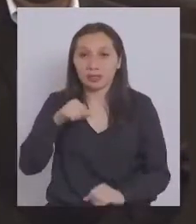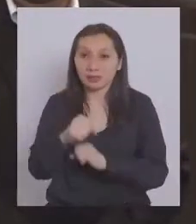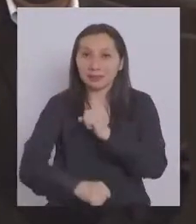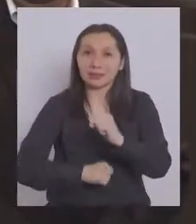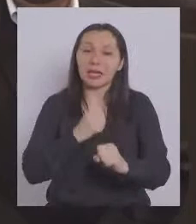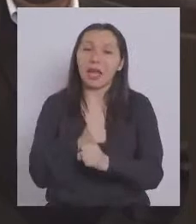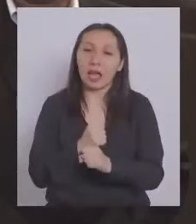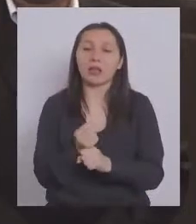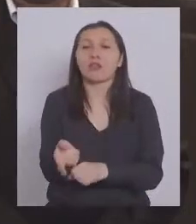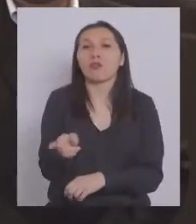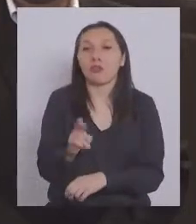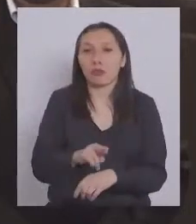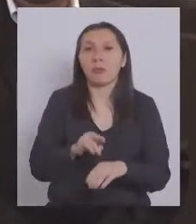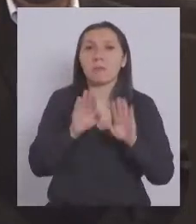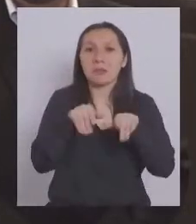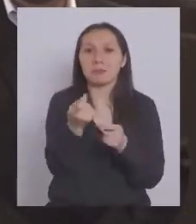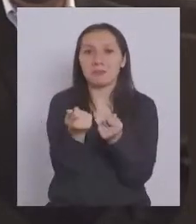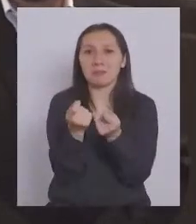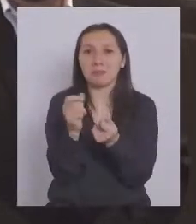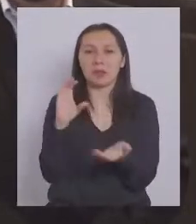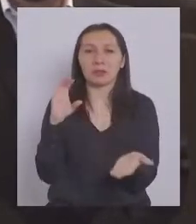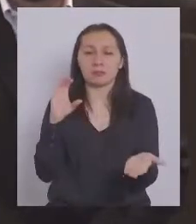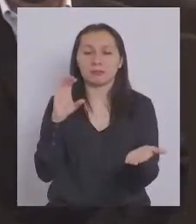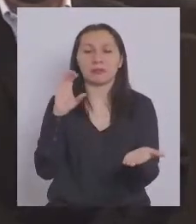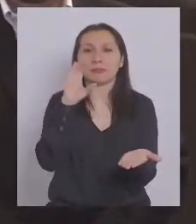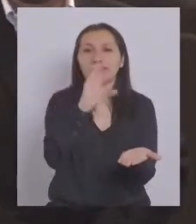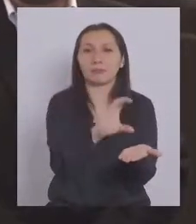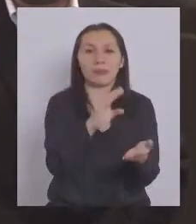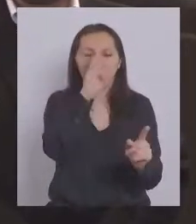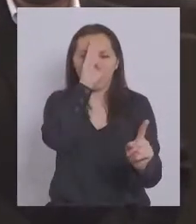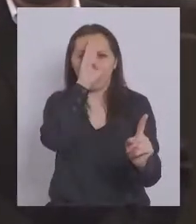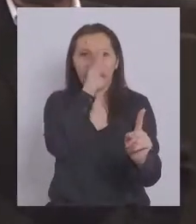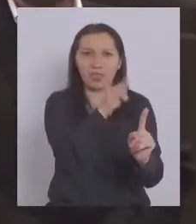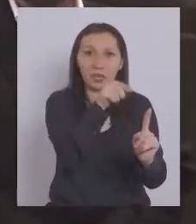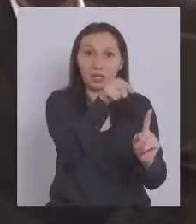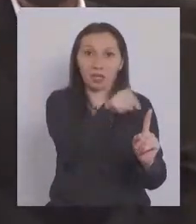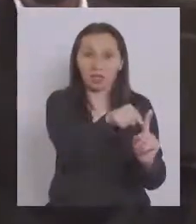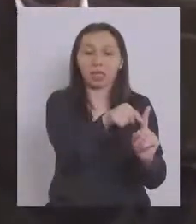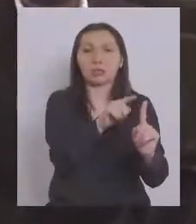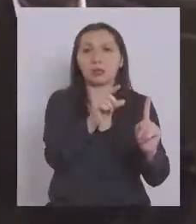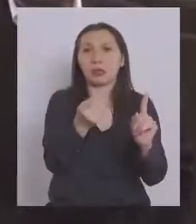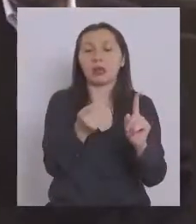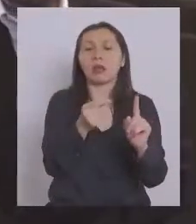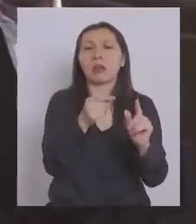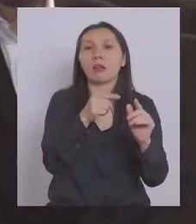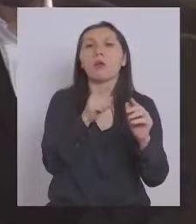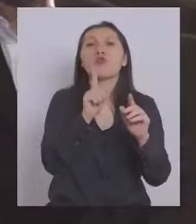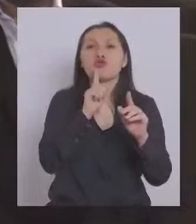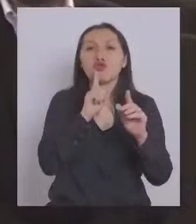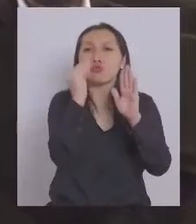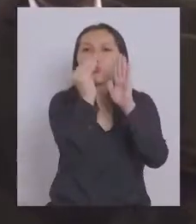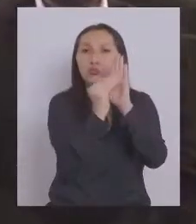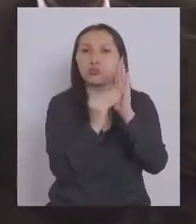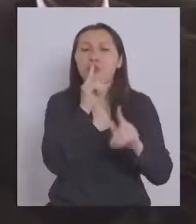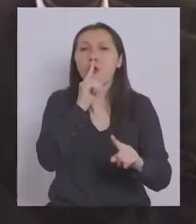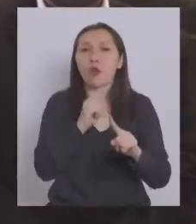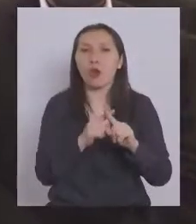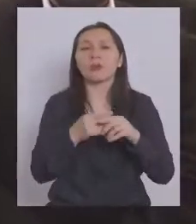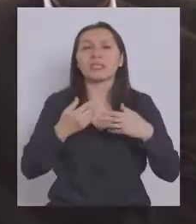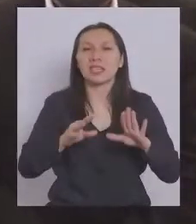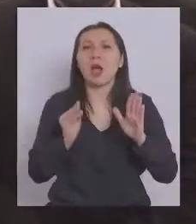ser una cantidad que se entrega directamente a aquellos que ingresan a bases de datos que